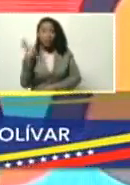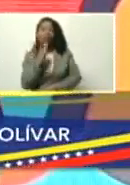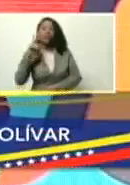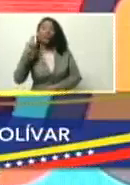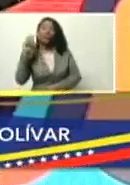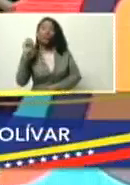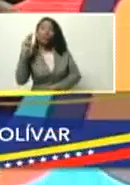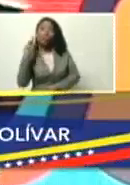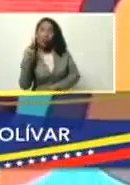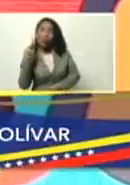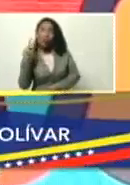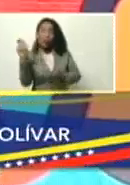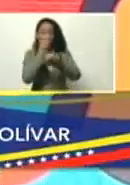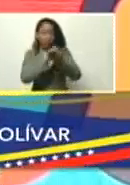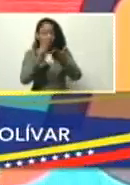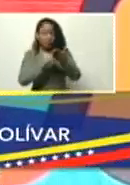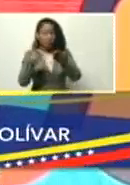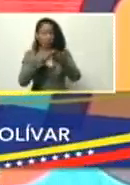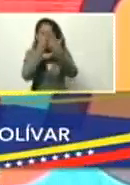que de los textos de estudio